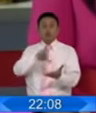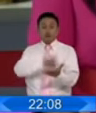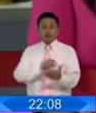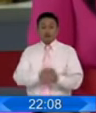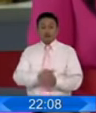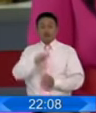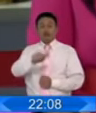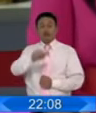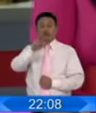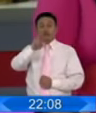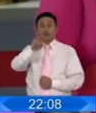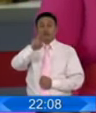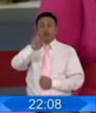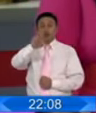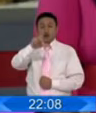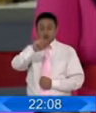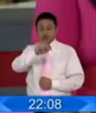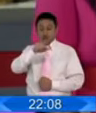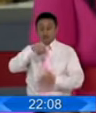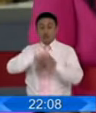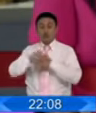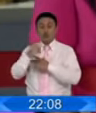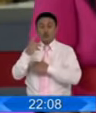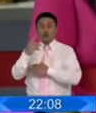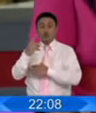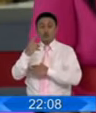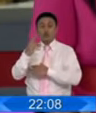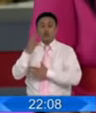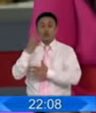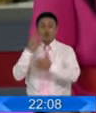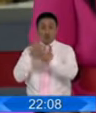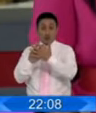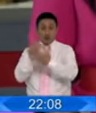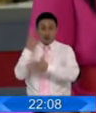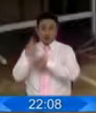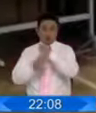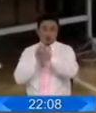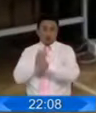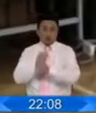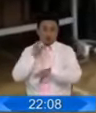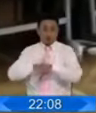Quito, deberá cumplir un año de cárcel por el delito de cohecho.